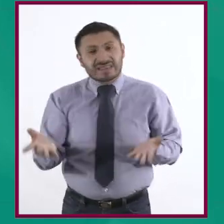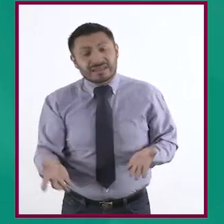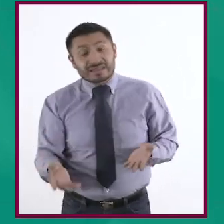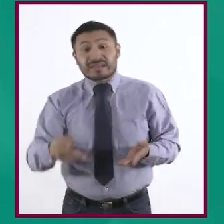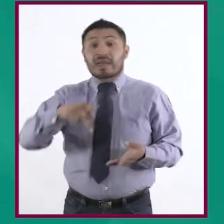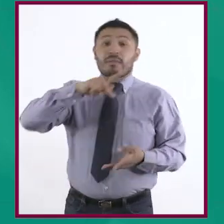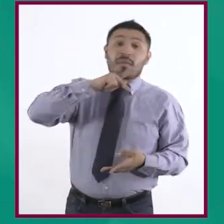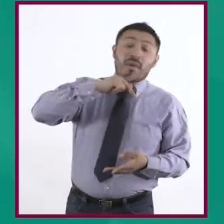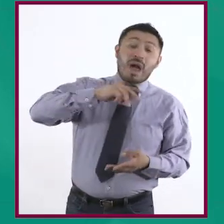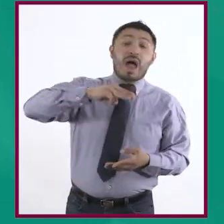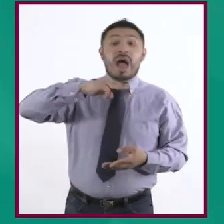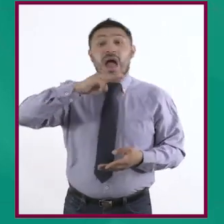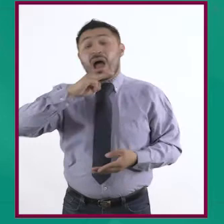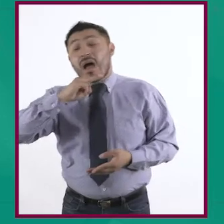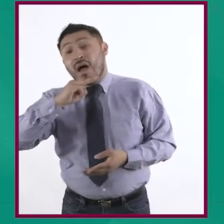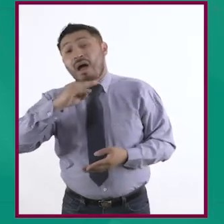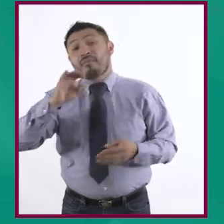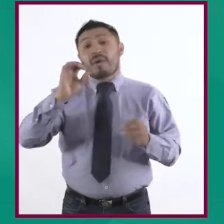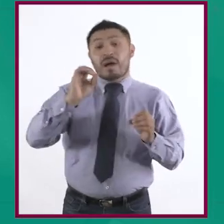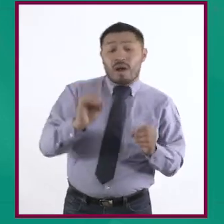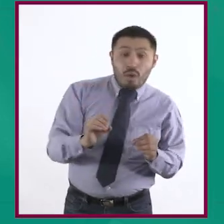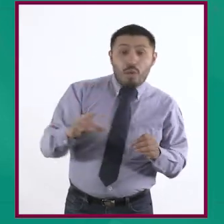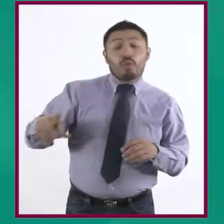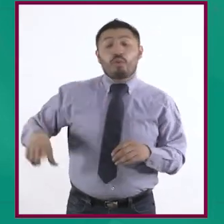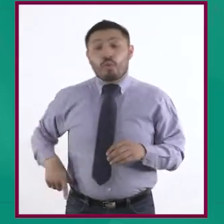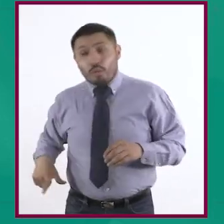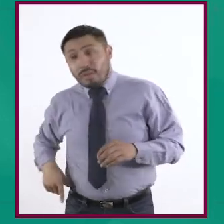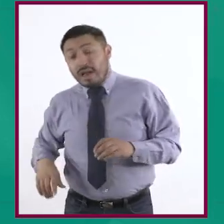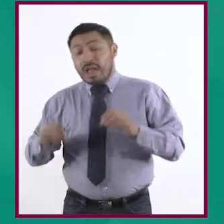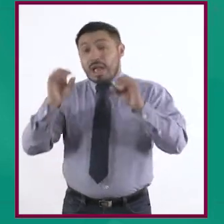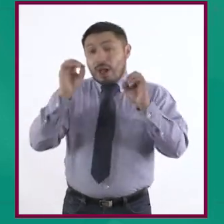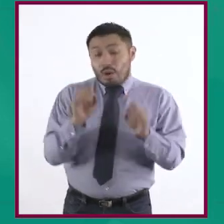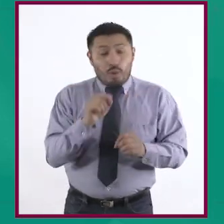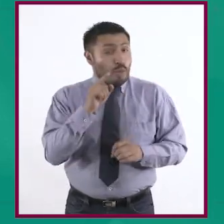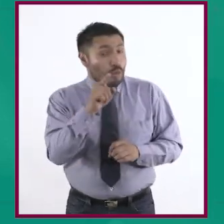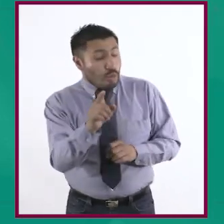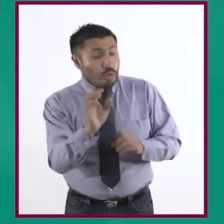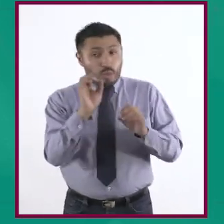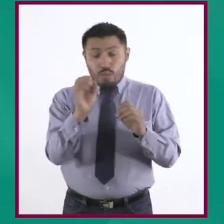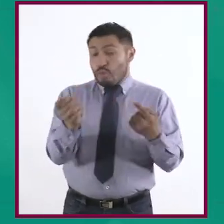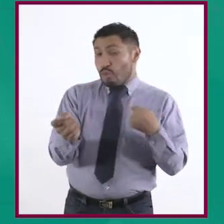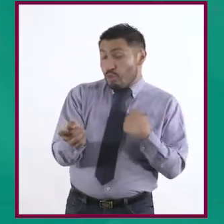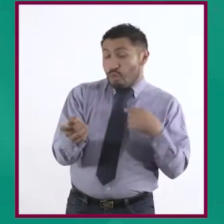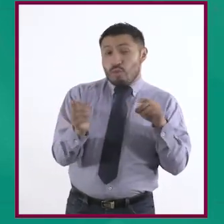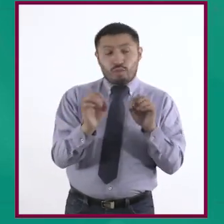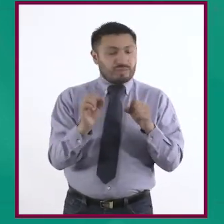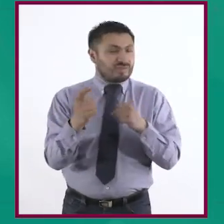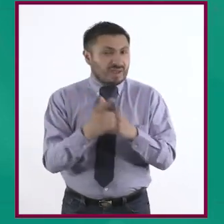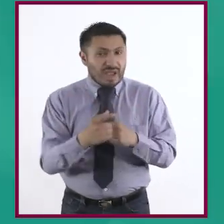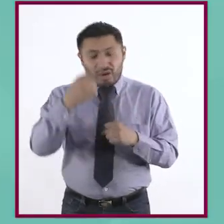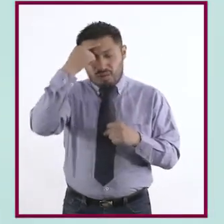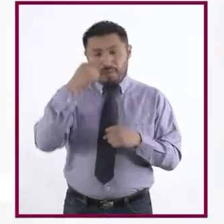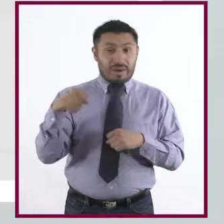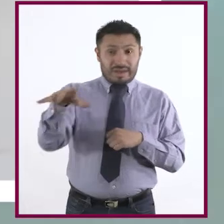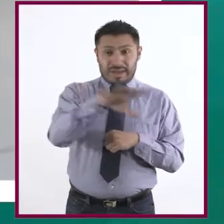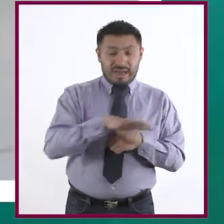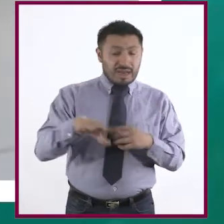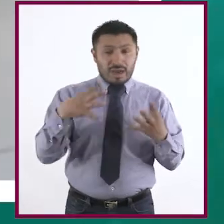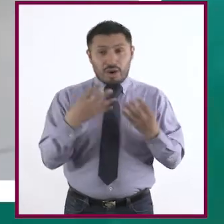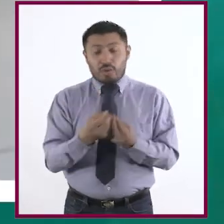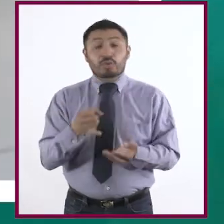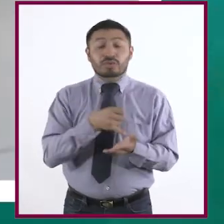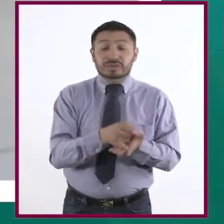los padres o lo tiene que decidir el Estado? ¿Tiene que ser algo que está a disposición de todos por medio de